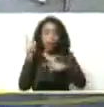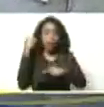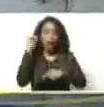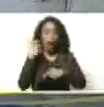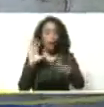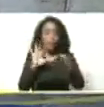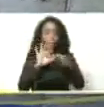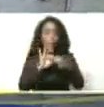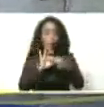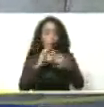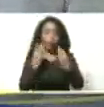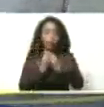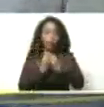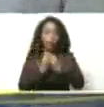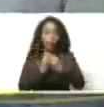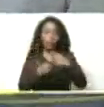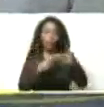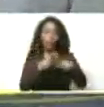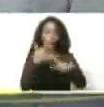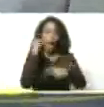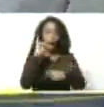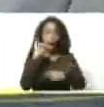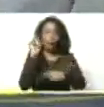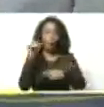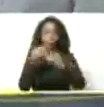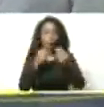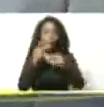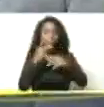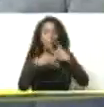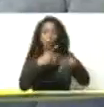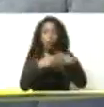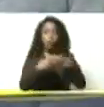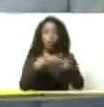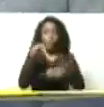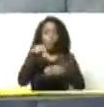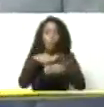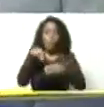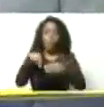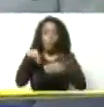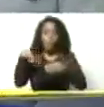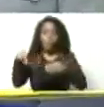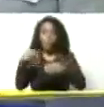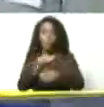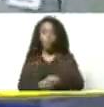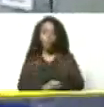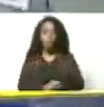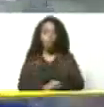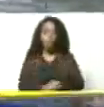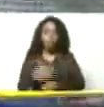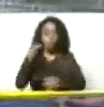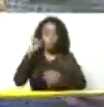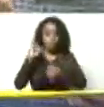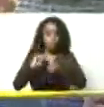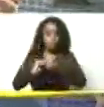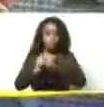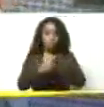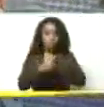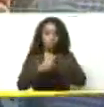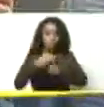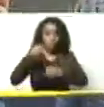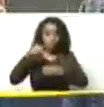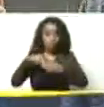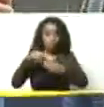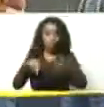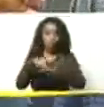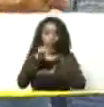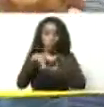los compañeros de proyecto tenemos también el pro de producción de semillas presidentes miren que cada papa semilla nacional 6 millones